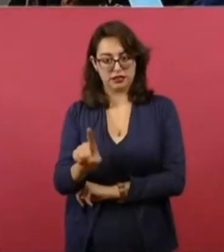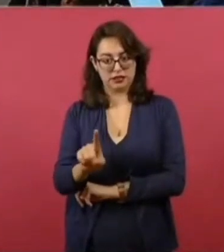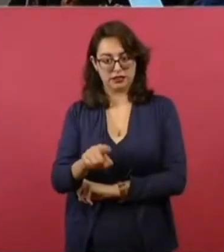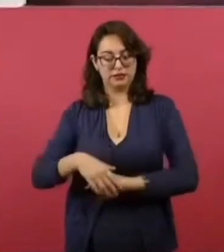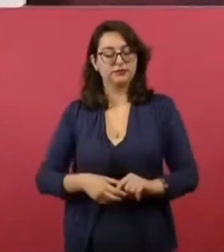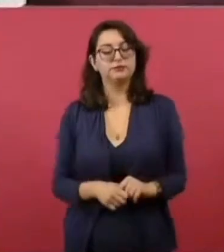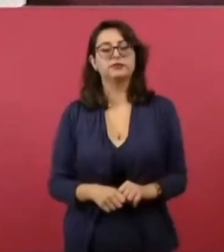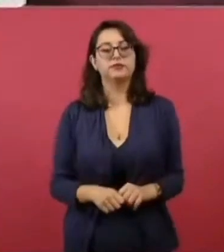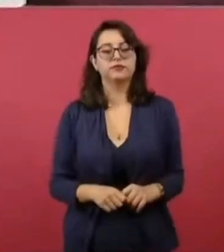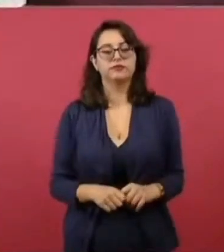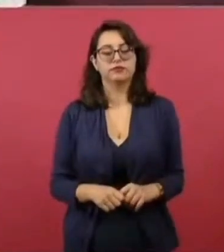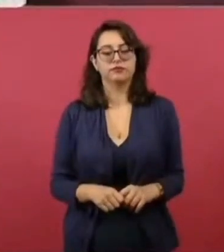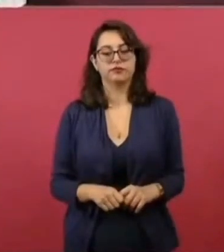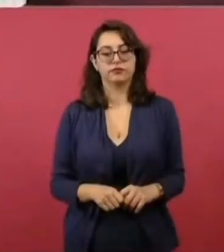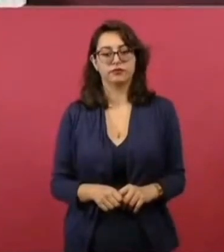A él